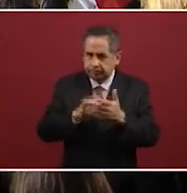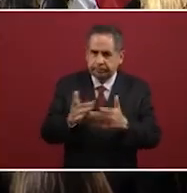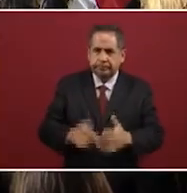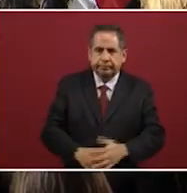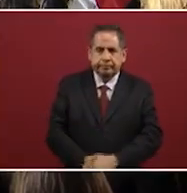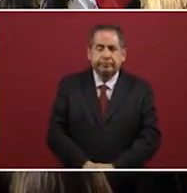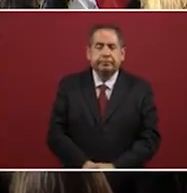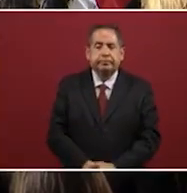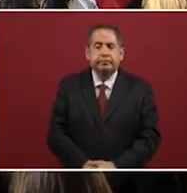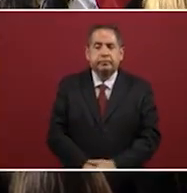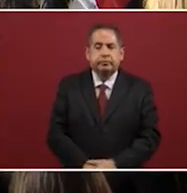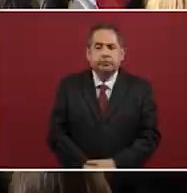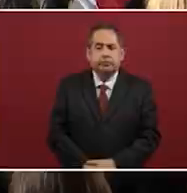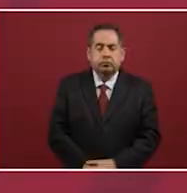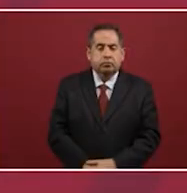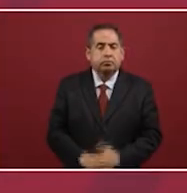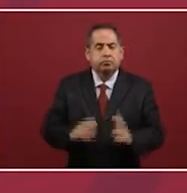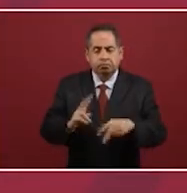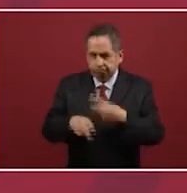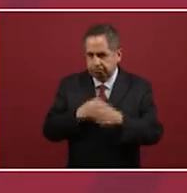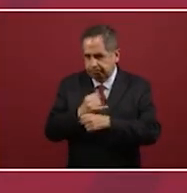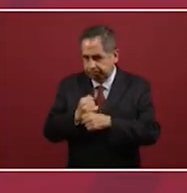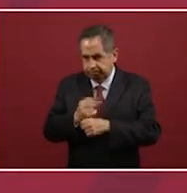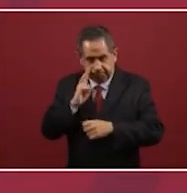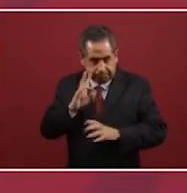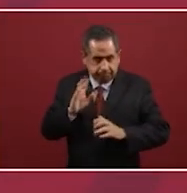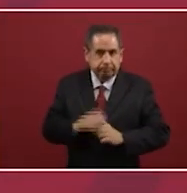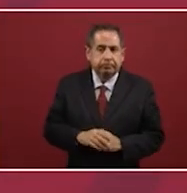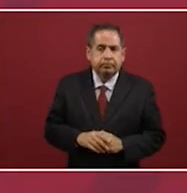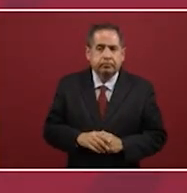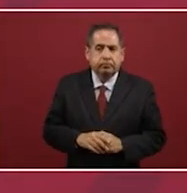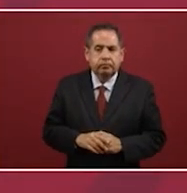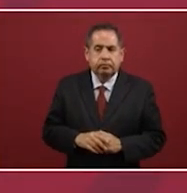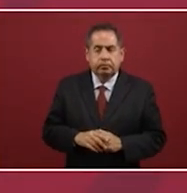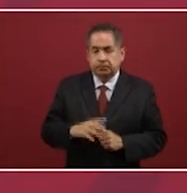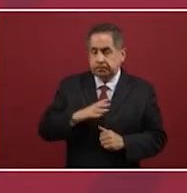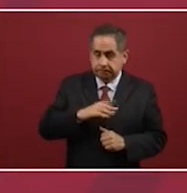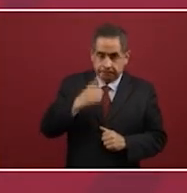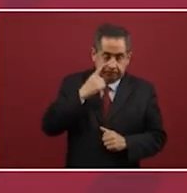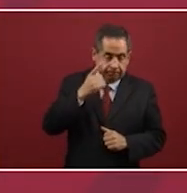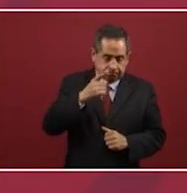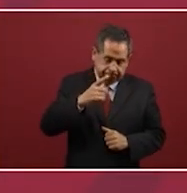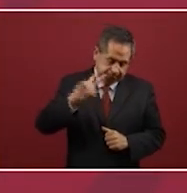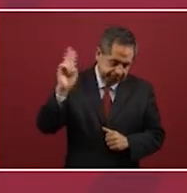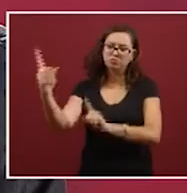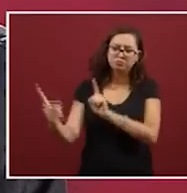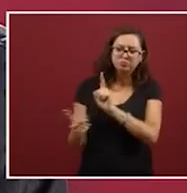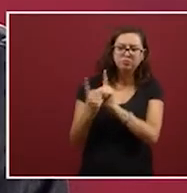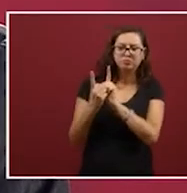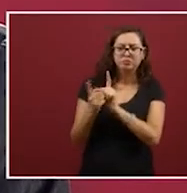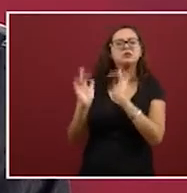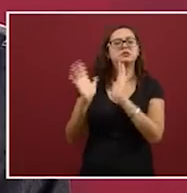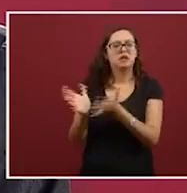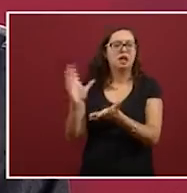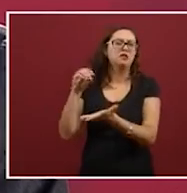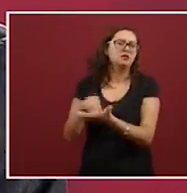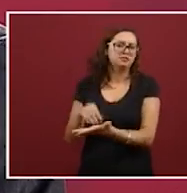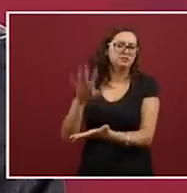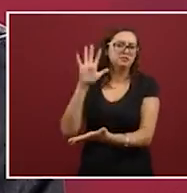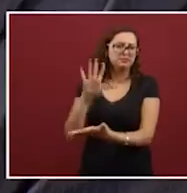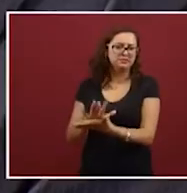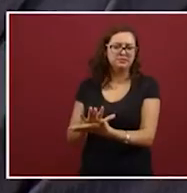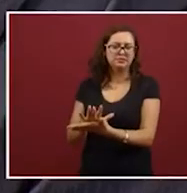bukele en chiapas para conversar sobre la cooperación para el desarrollo y los proyectos que se estén llevando a cabo en el sur este